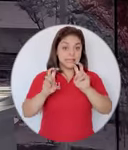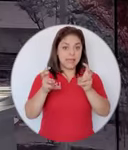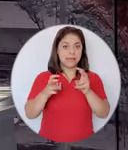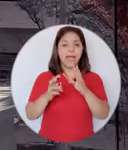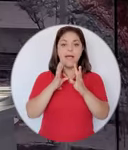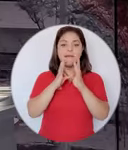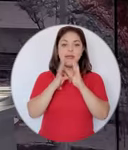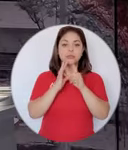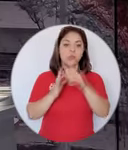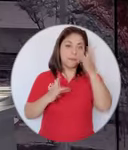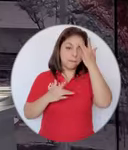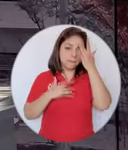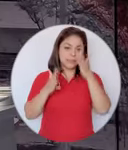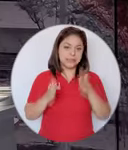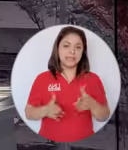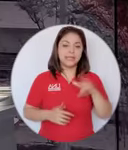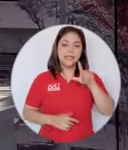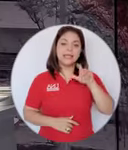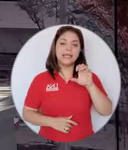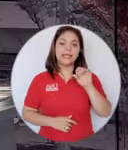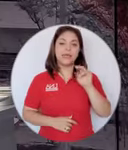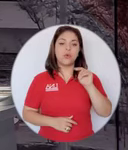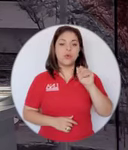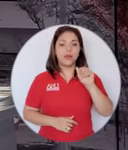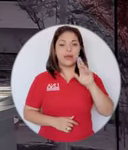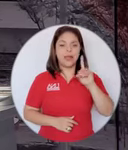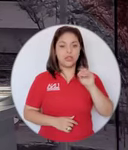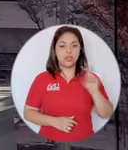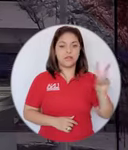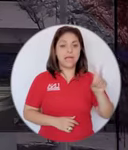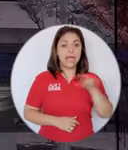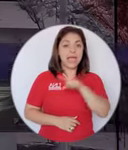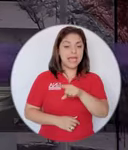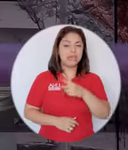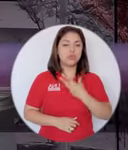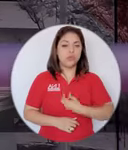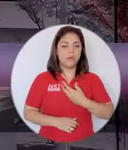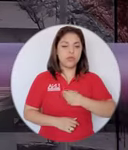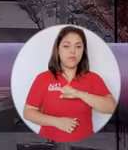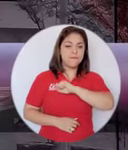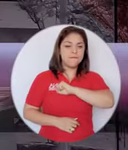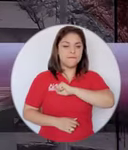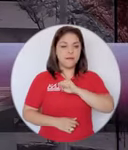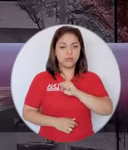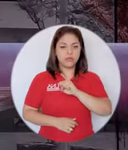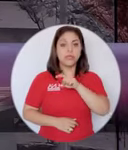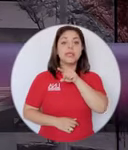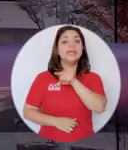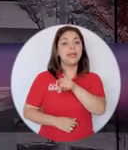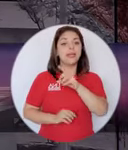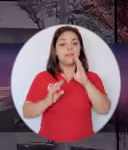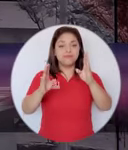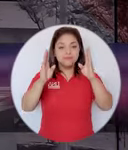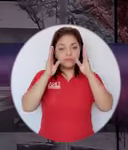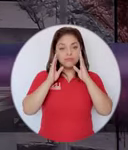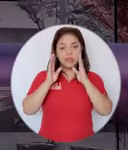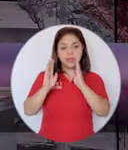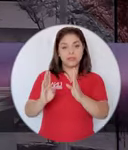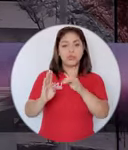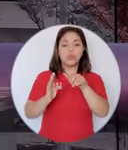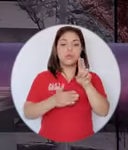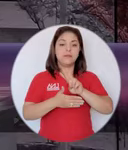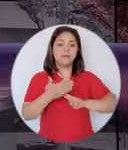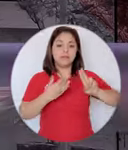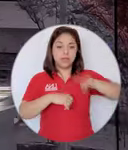conversamos con un paciente, Leonardo Vega. Él sufrió un infarto y por esto recibe atención en la Universidad Nacional.